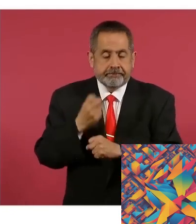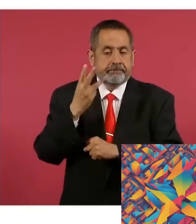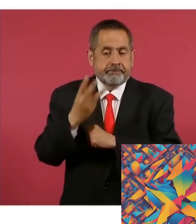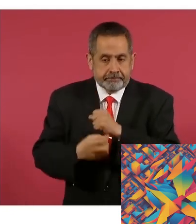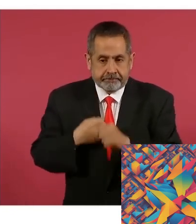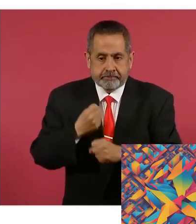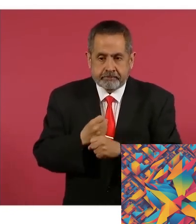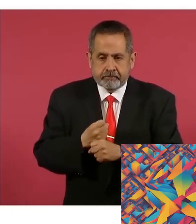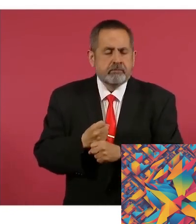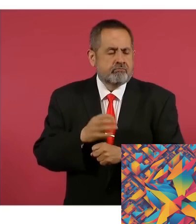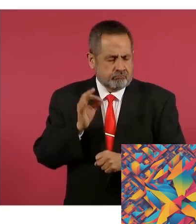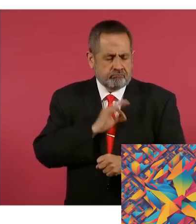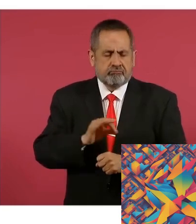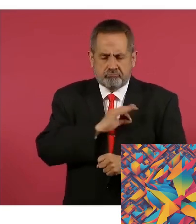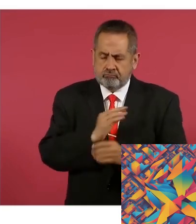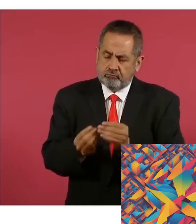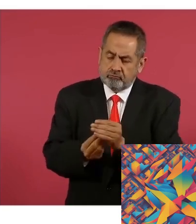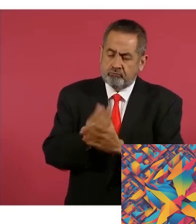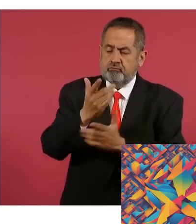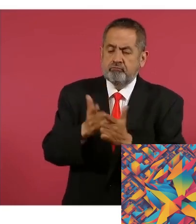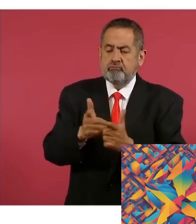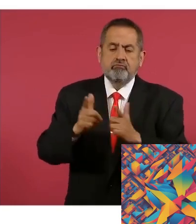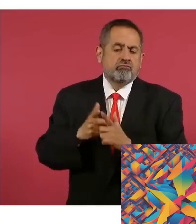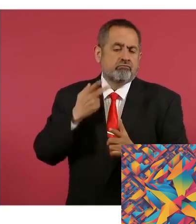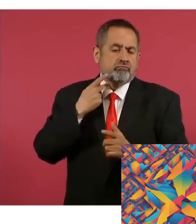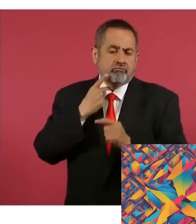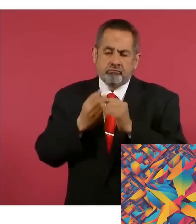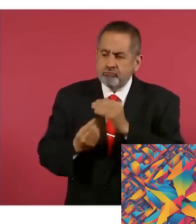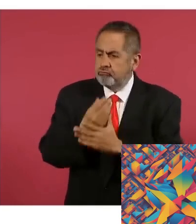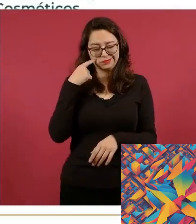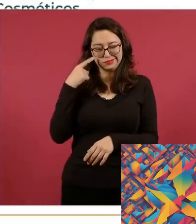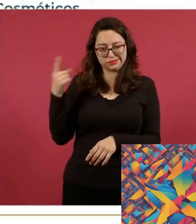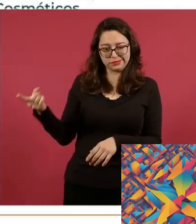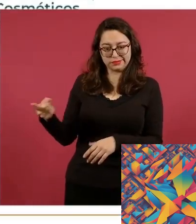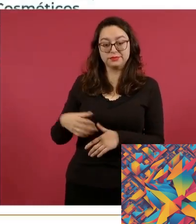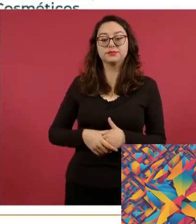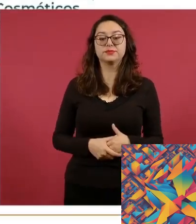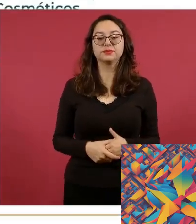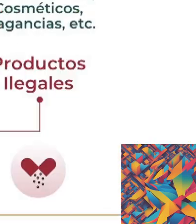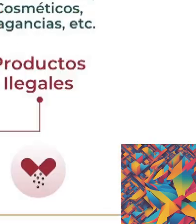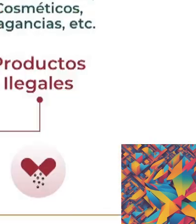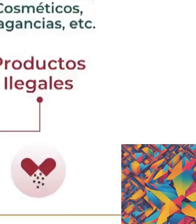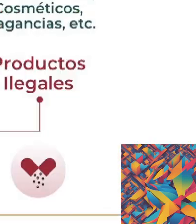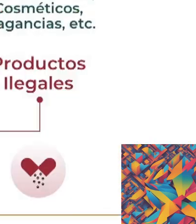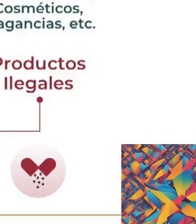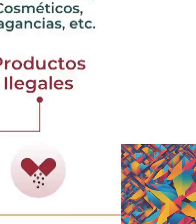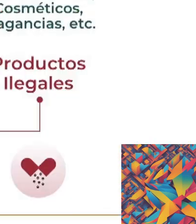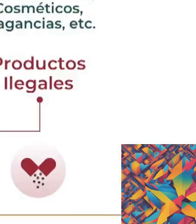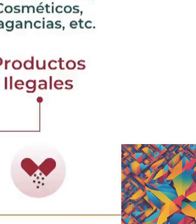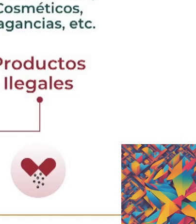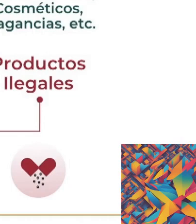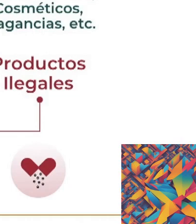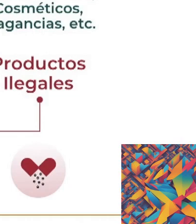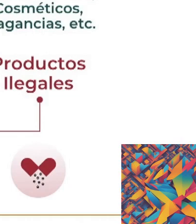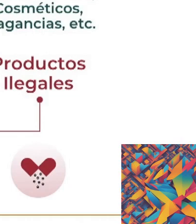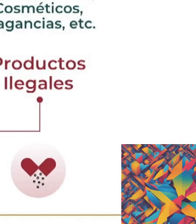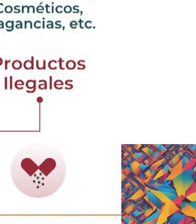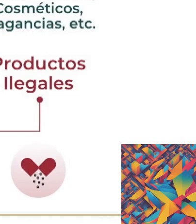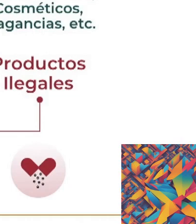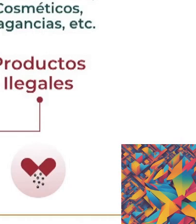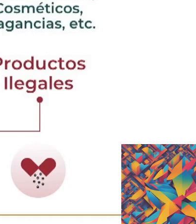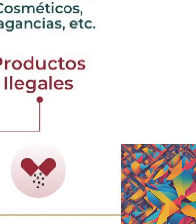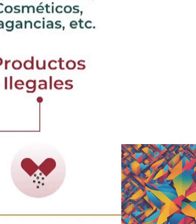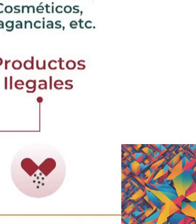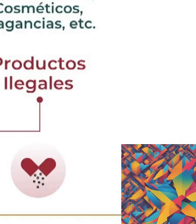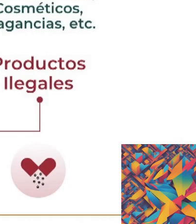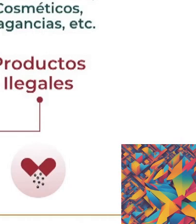cambio social. En resumen, aprendamos de este episodio la importancia de la independencia judicial, el diálogo constructivo entre